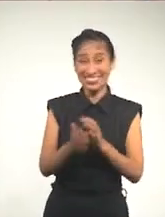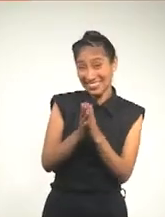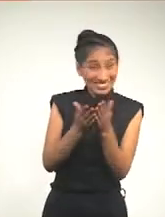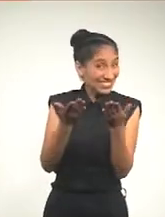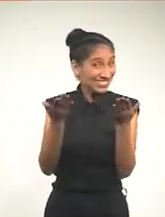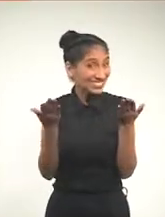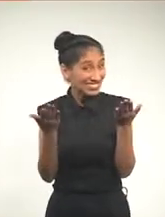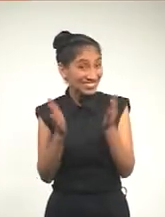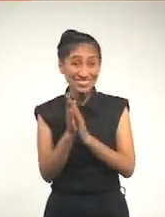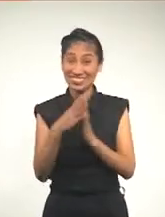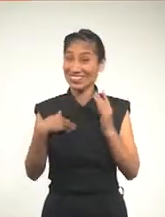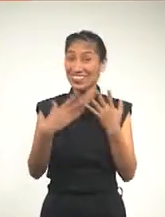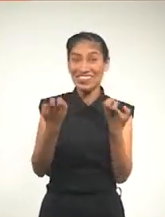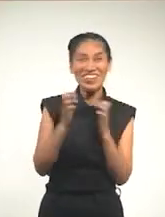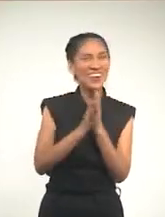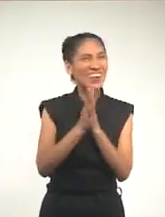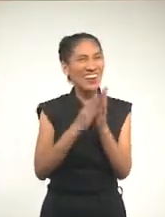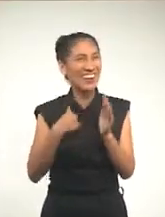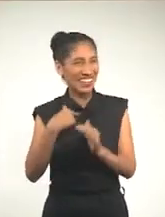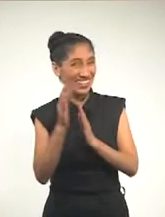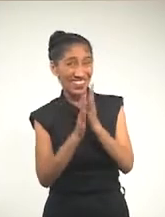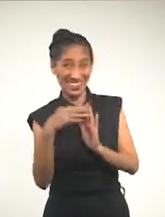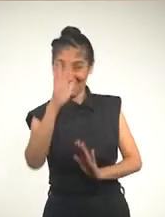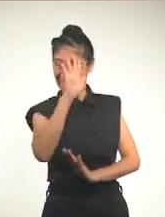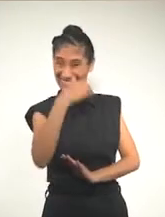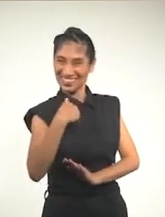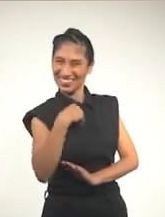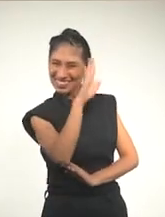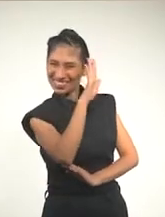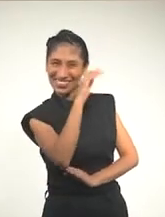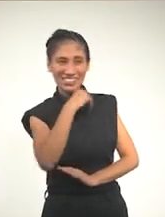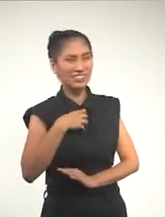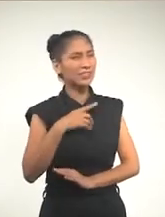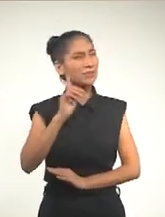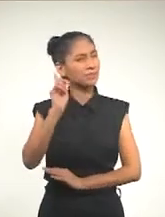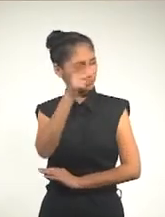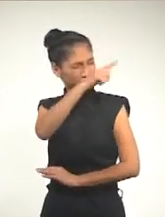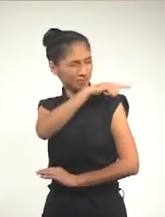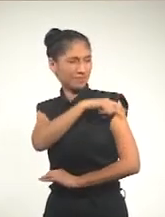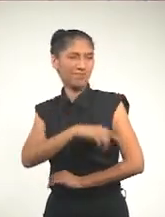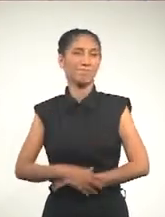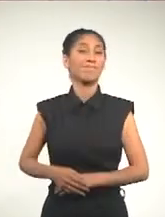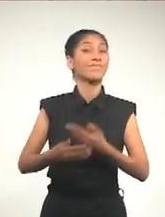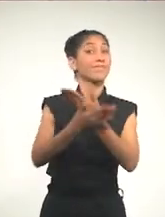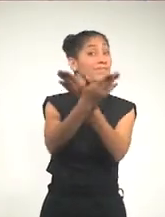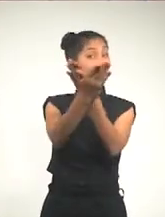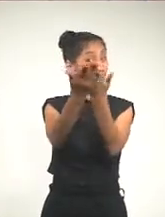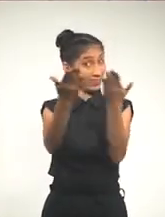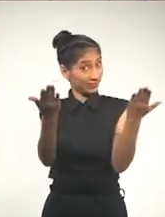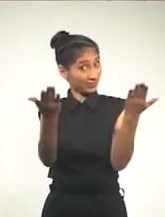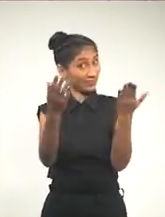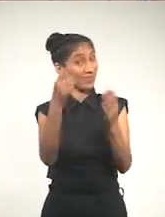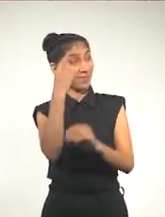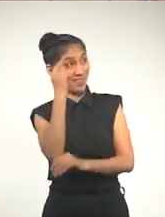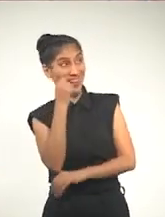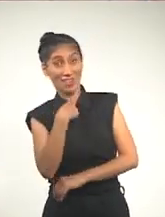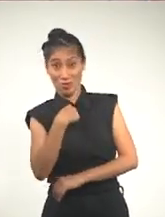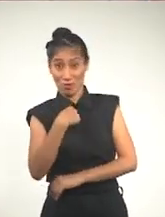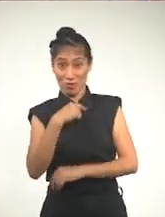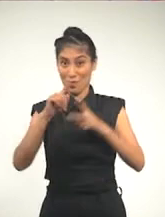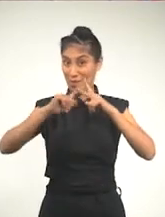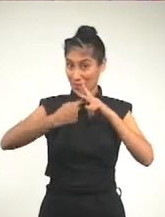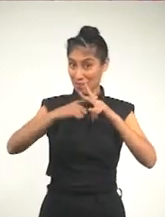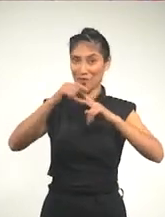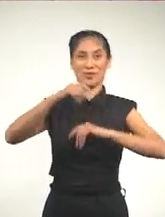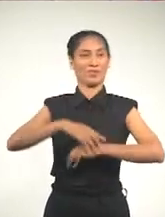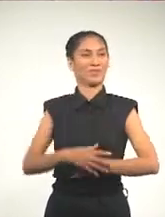¡Sí! ¡Yo quiero adivinar! ¡Yo quiero adivinar! Está bien. Ustedes adivinan,